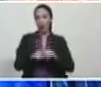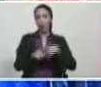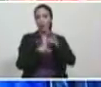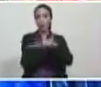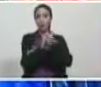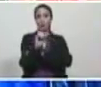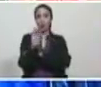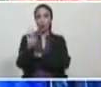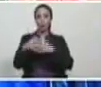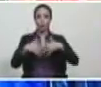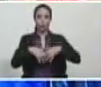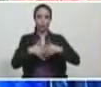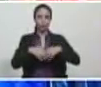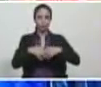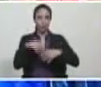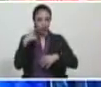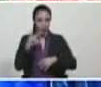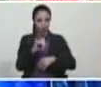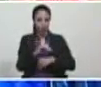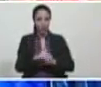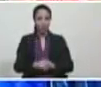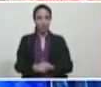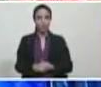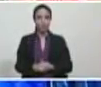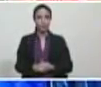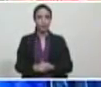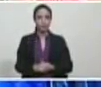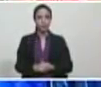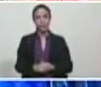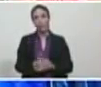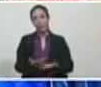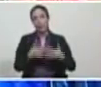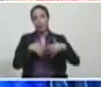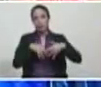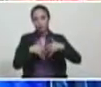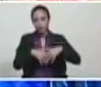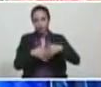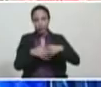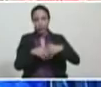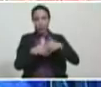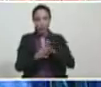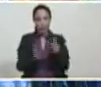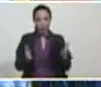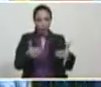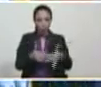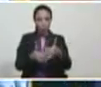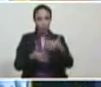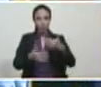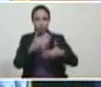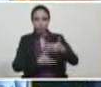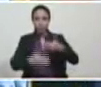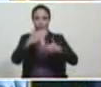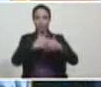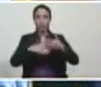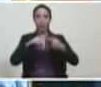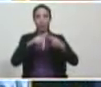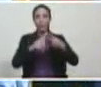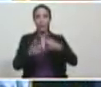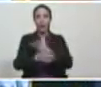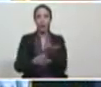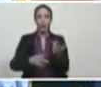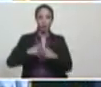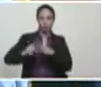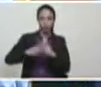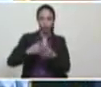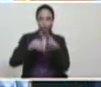104 industrias, entre industrias ensambladoras y fabricantes de